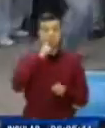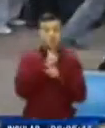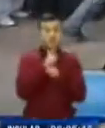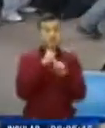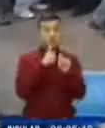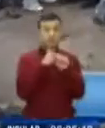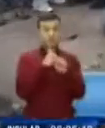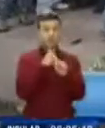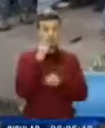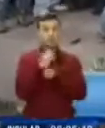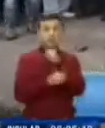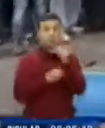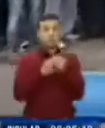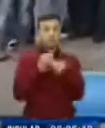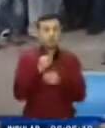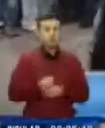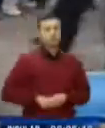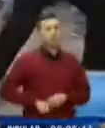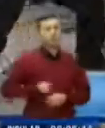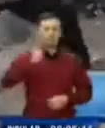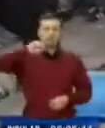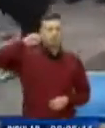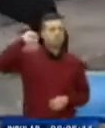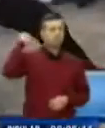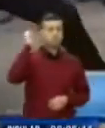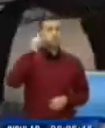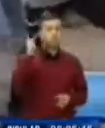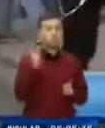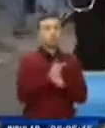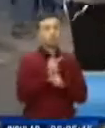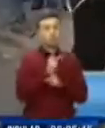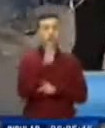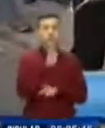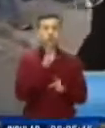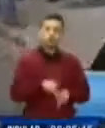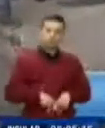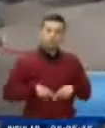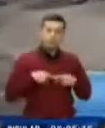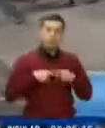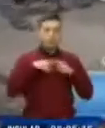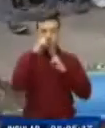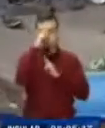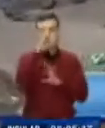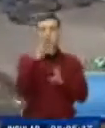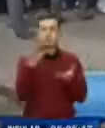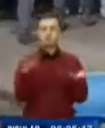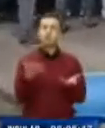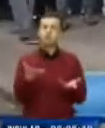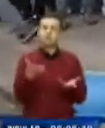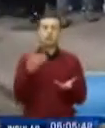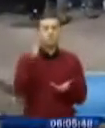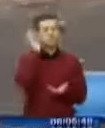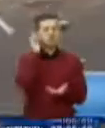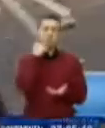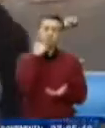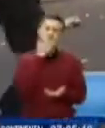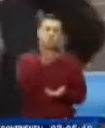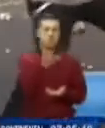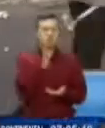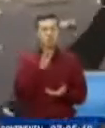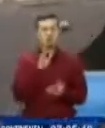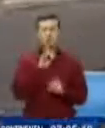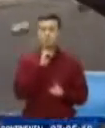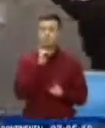poca distancia, se les lanzaba de todo, comprometiendo la integridad física de los gendarmes, sin importar que sean mujeres.